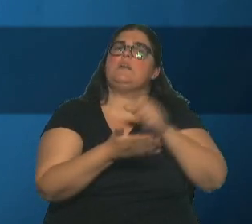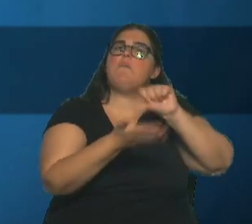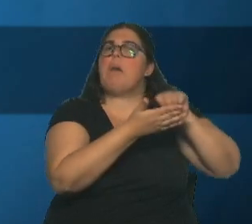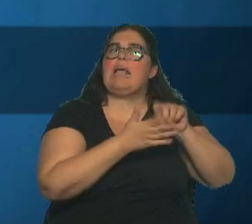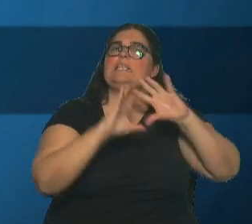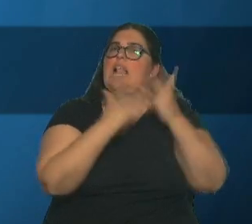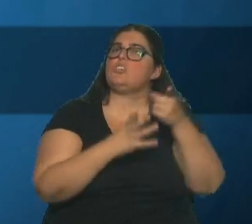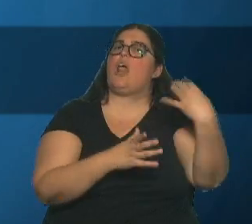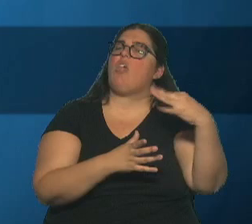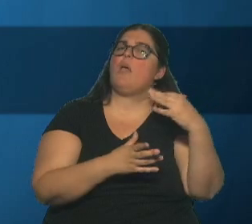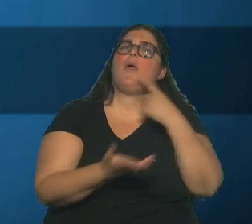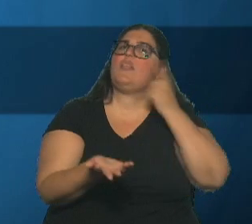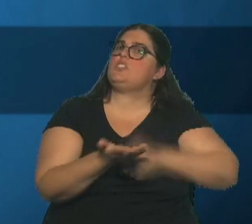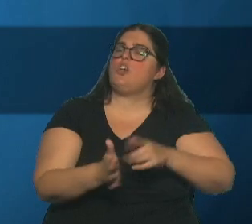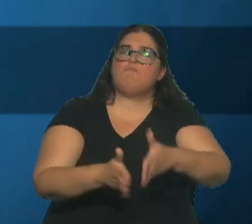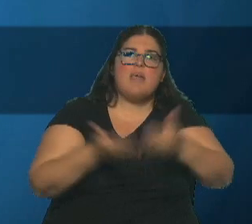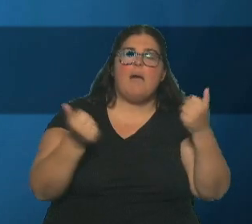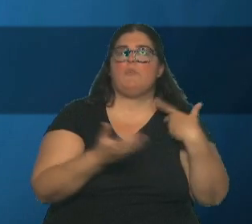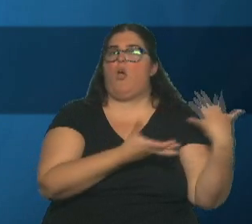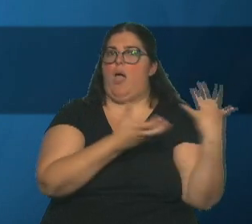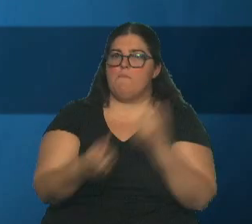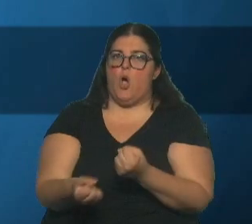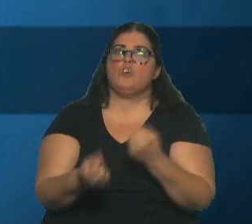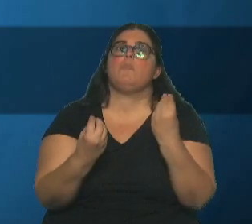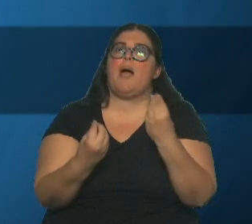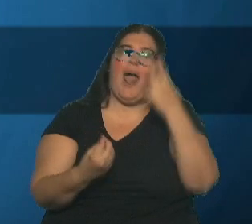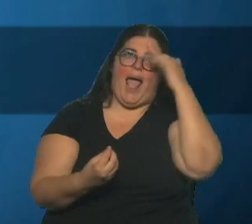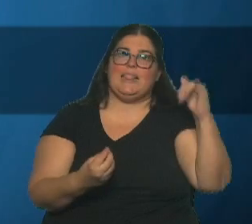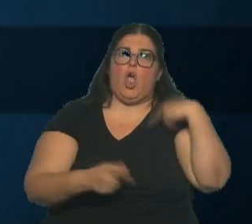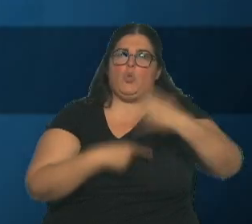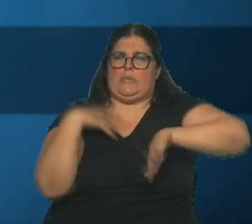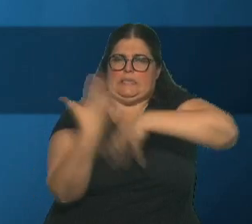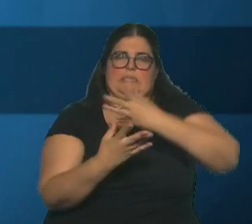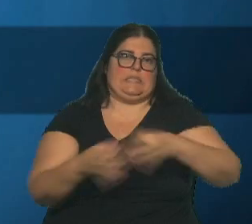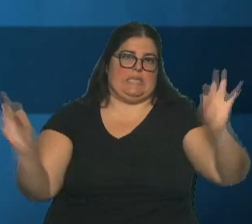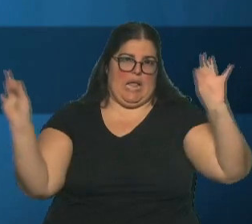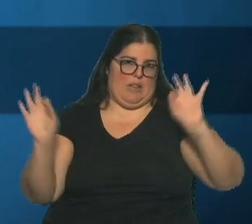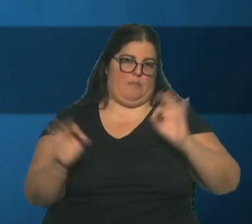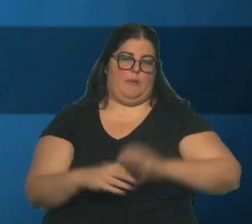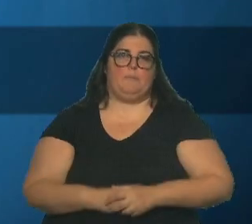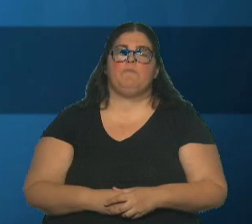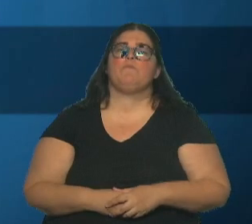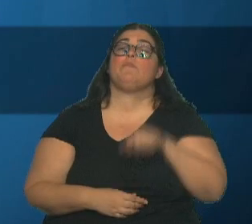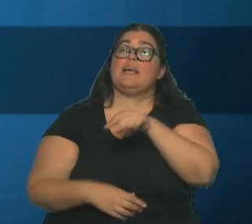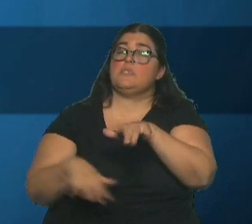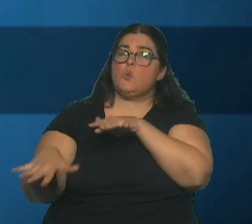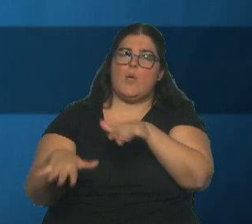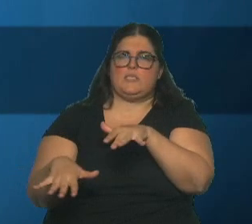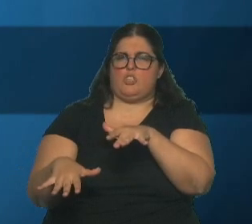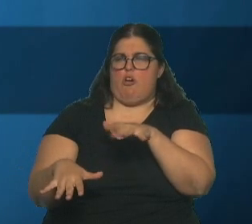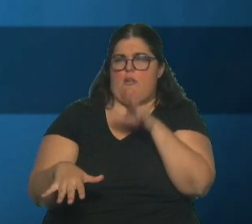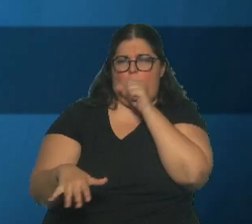and decisively to prevent Haiti's further descent into chaos. This situation is